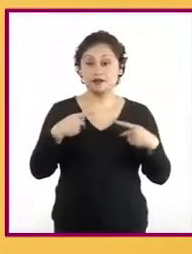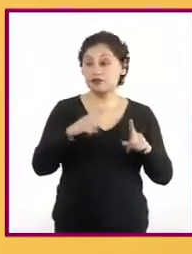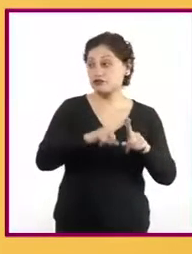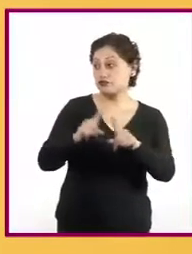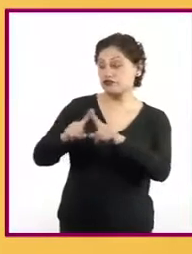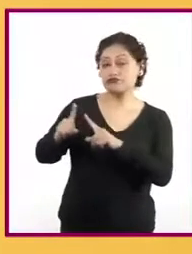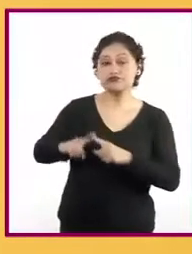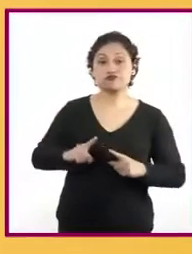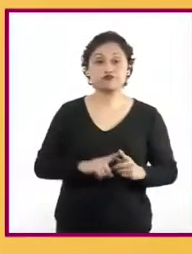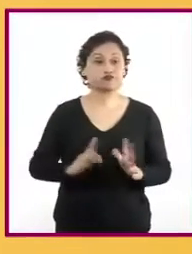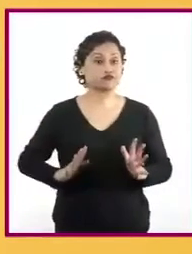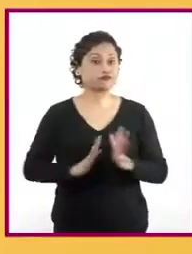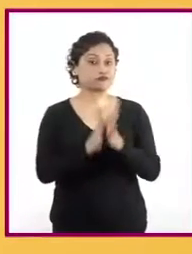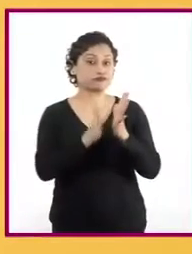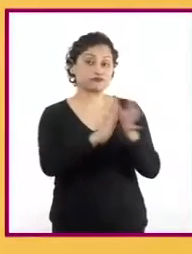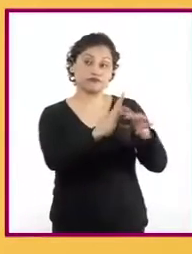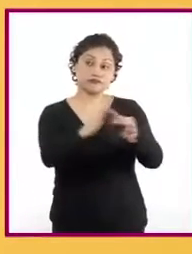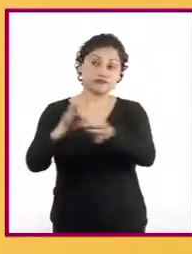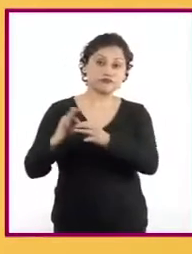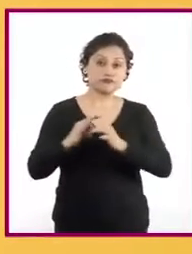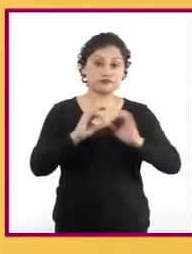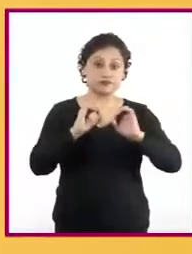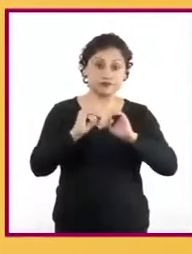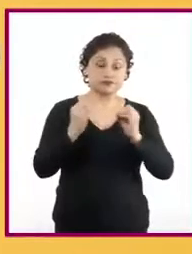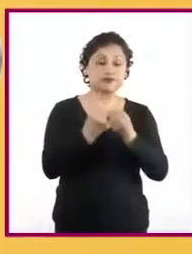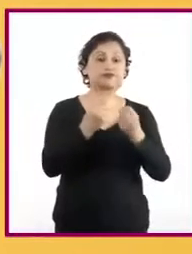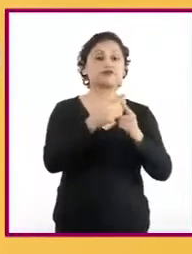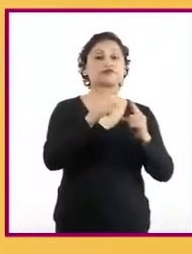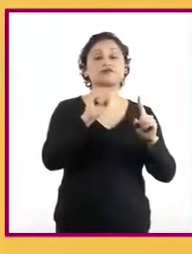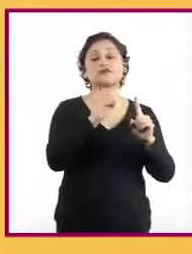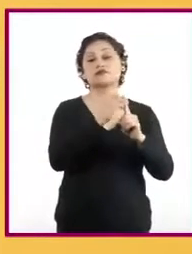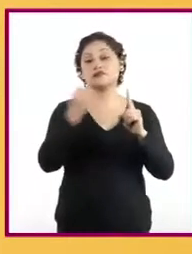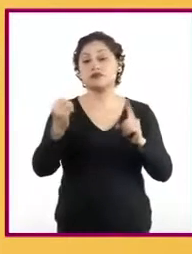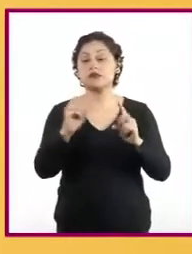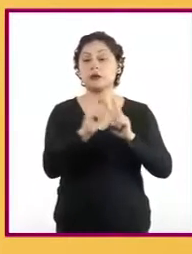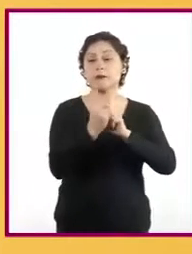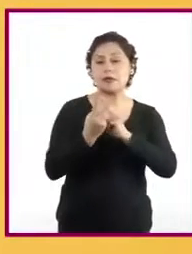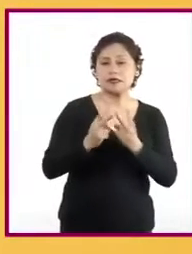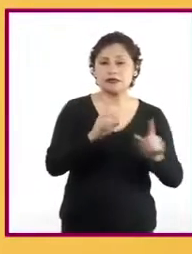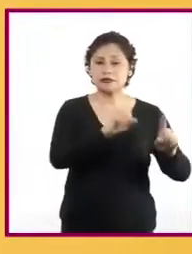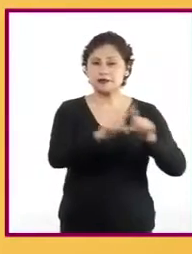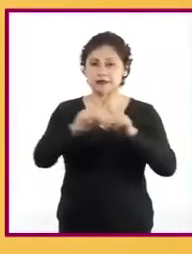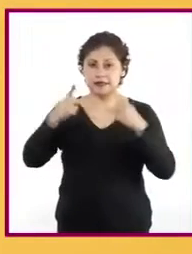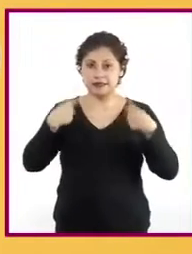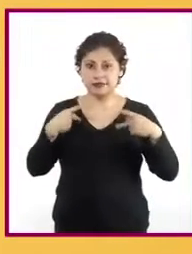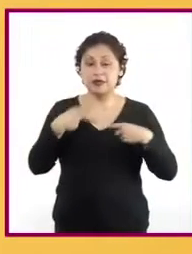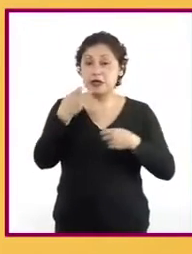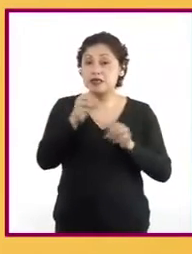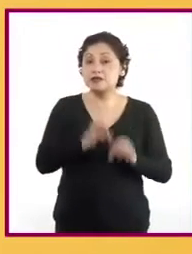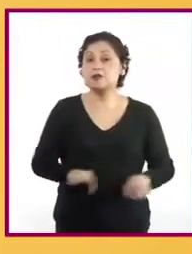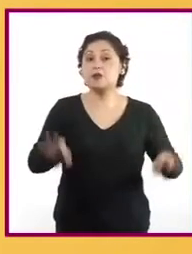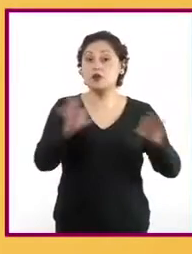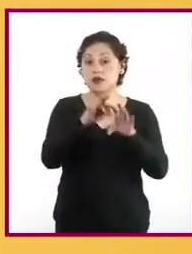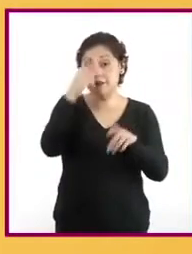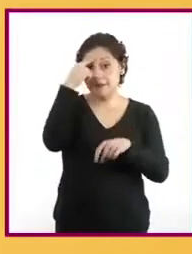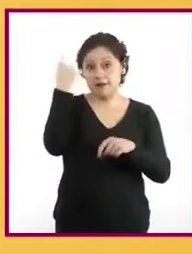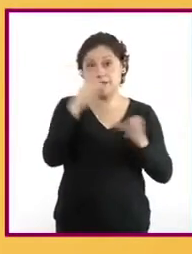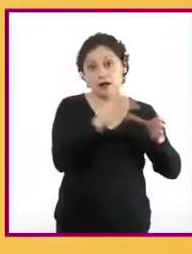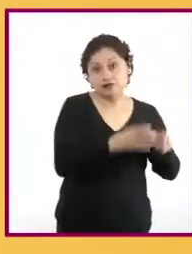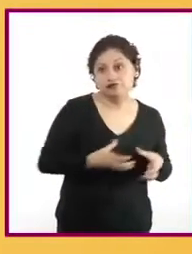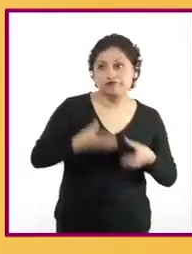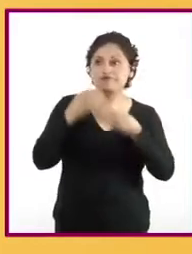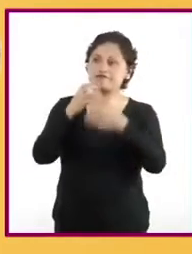como familiares, vecinas y vecinos, es importante en estos casos para solicitar ayuda a las